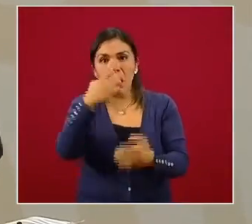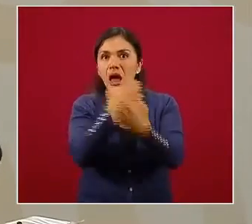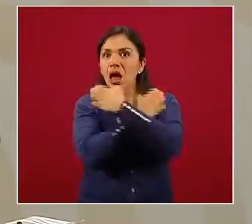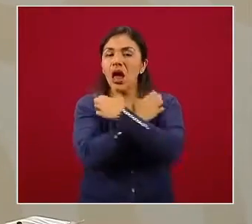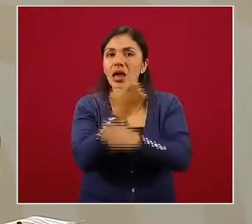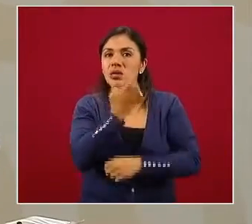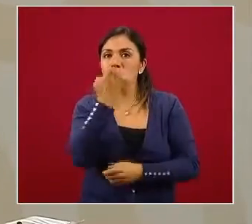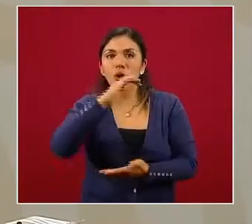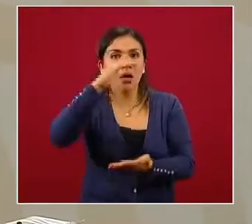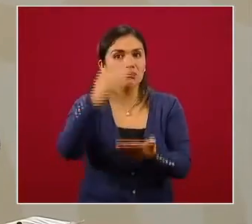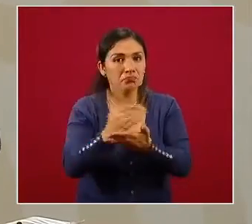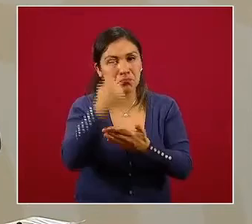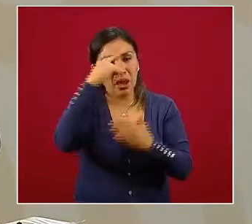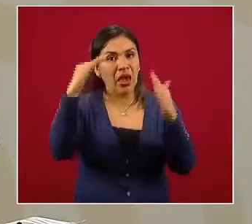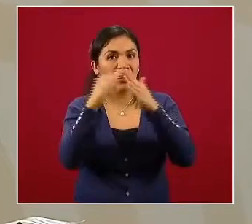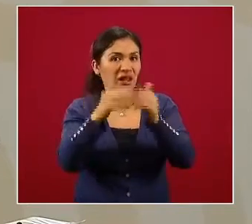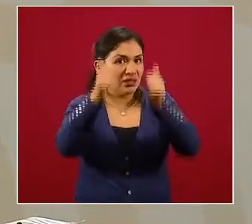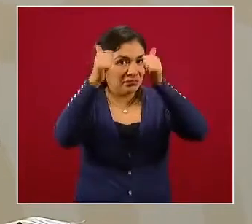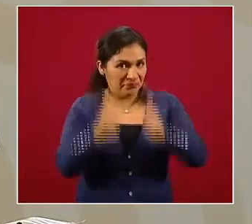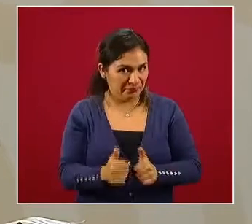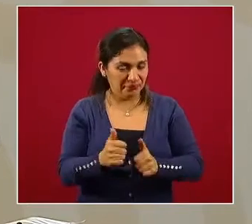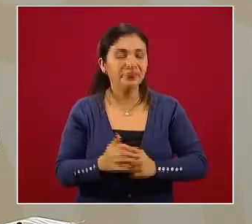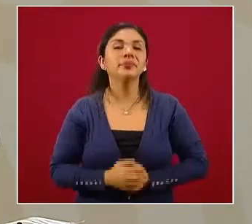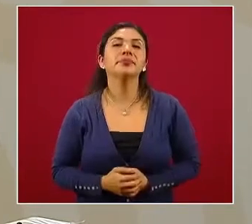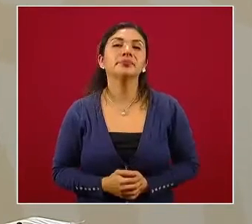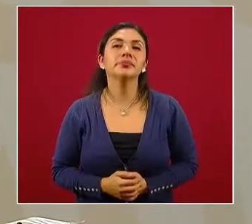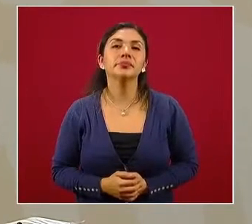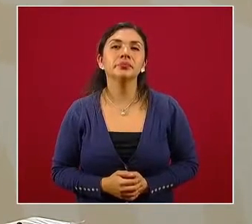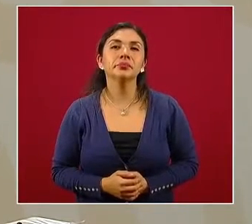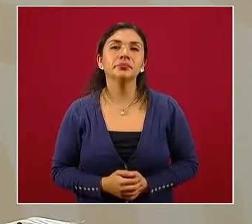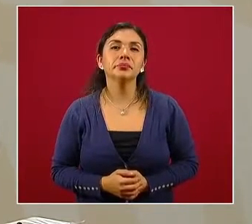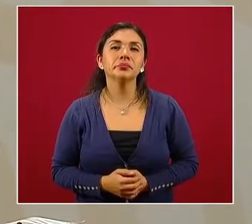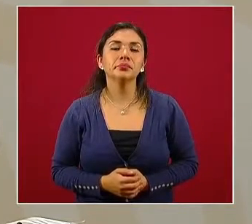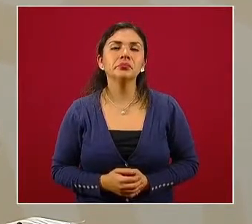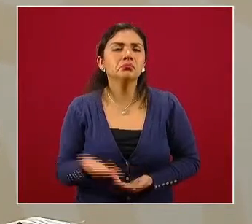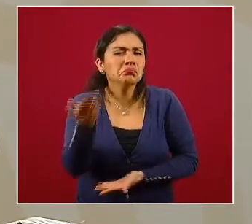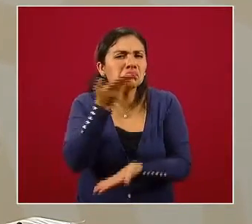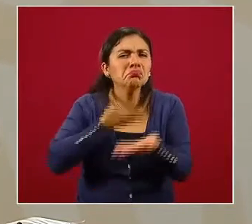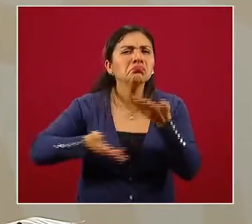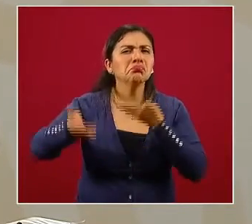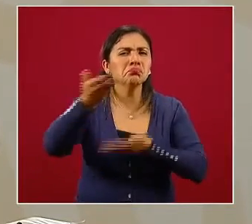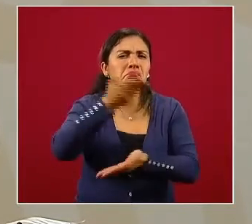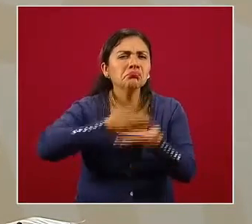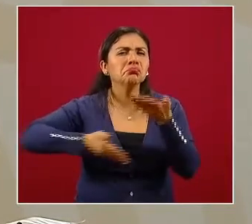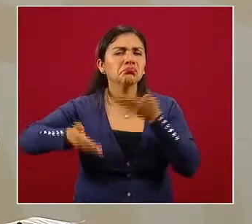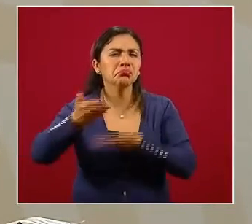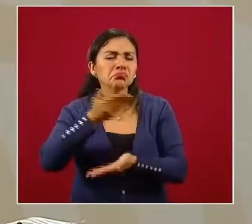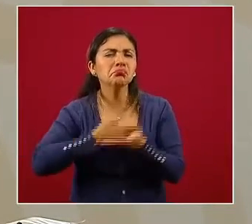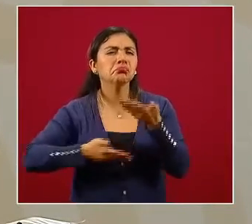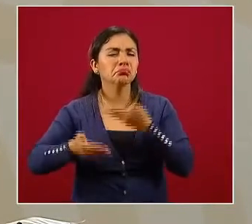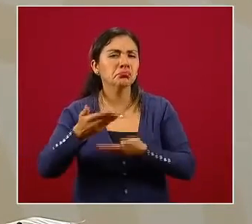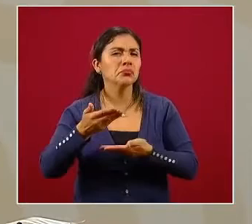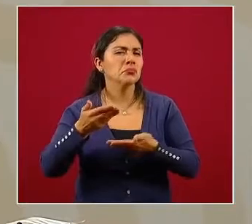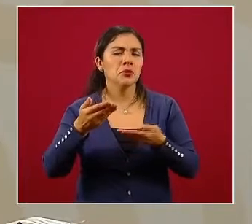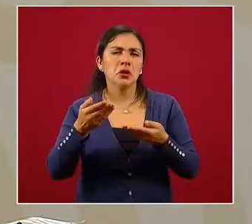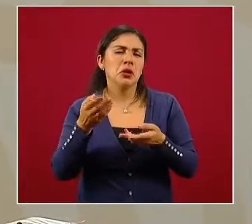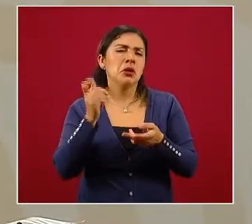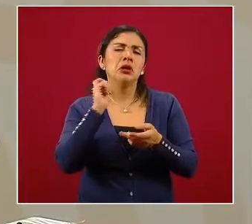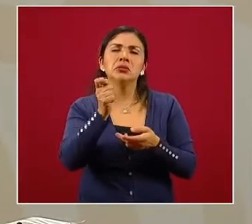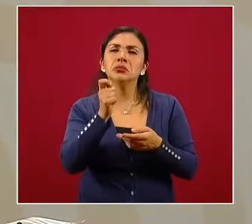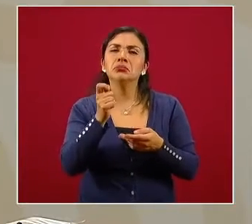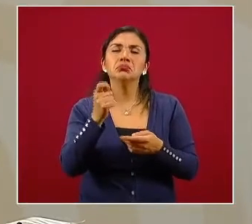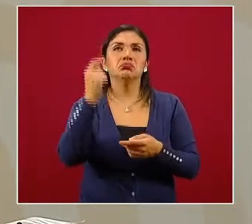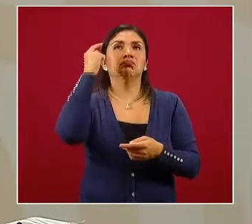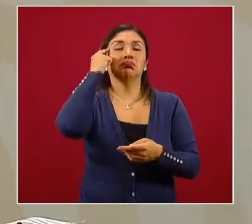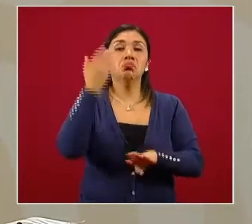educativo en la Jornada Nacional de Sana Distancia. Y la reflexión que tuvimos, una reflexión, insisto, de carácter técnico,